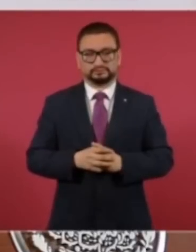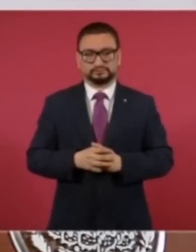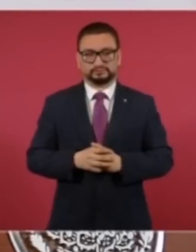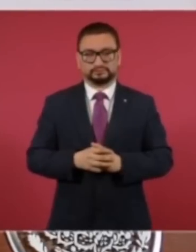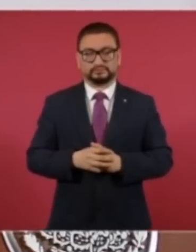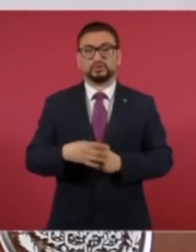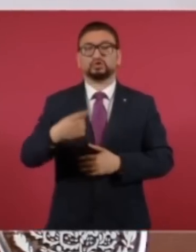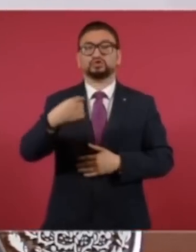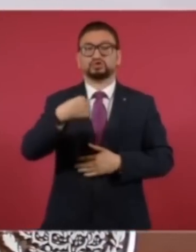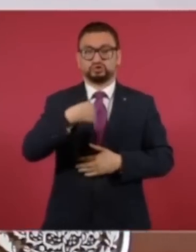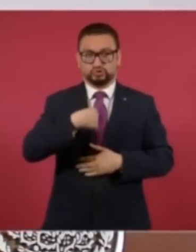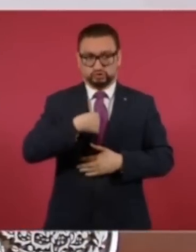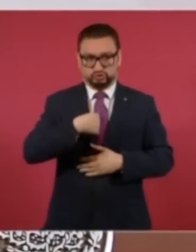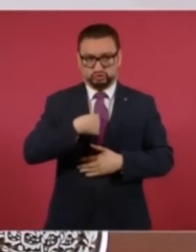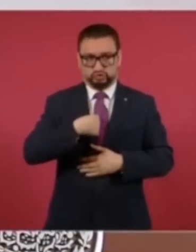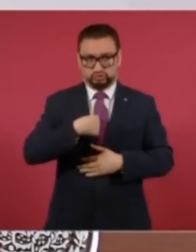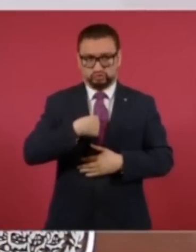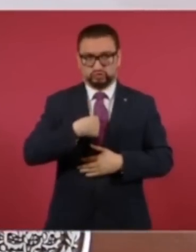Convoqué